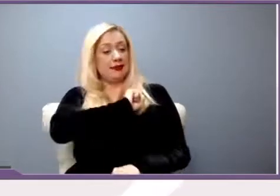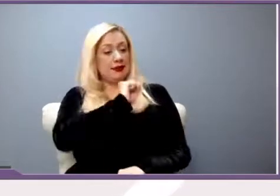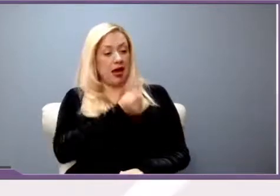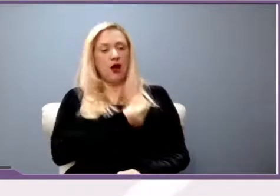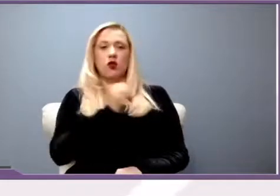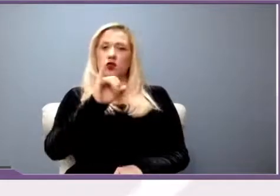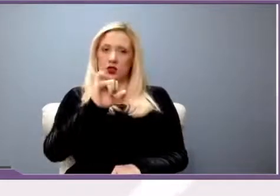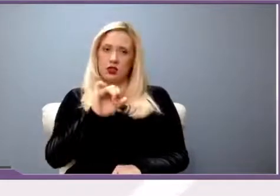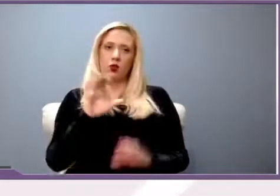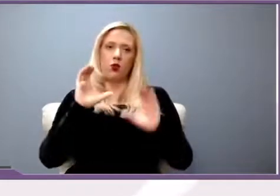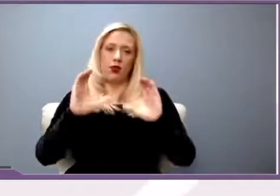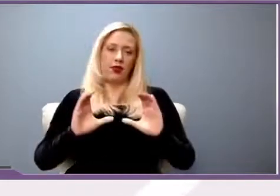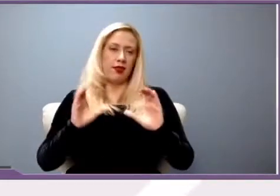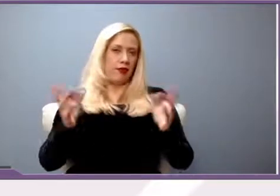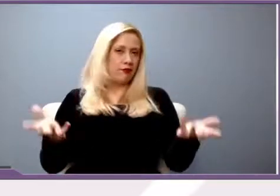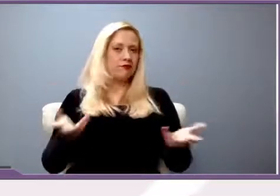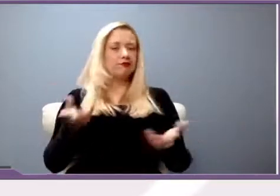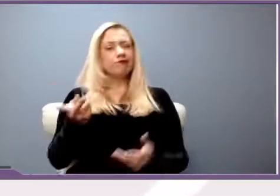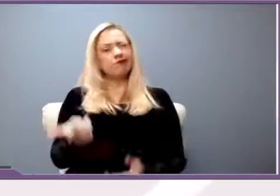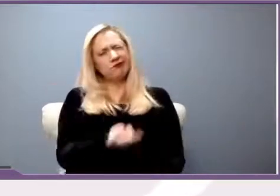favor.